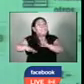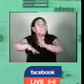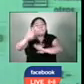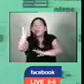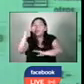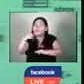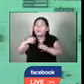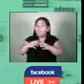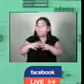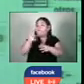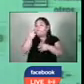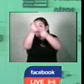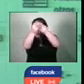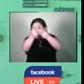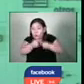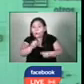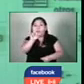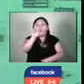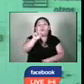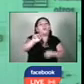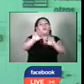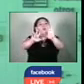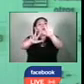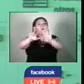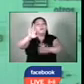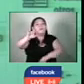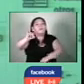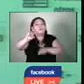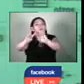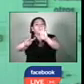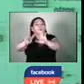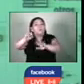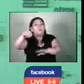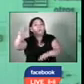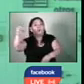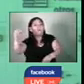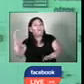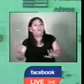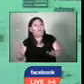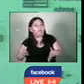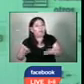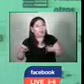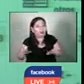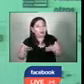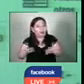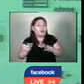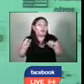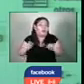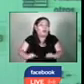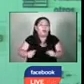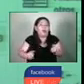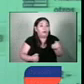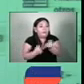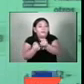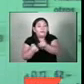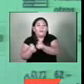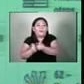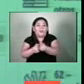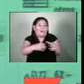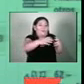grande, que son esos 85.7 millones encaminados a acompañar a los hogares